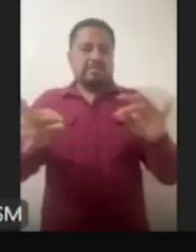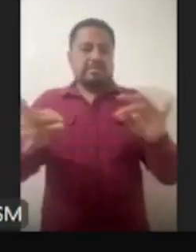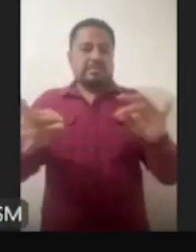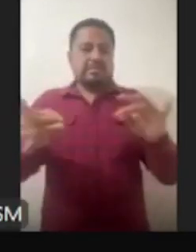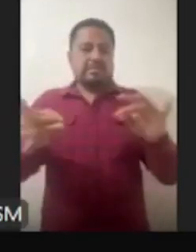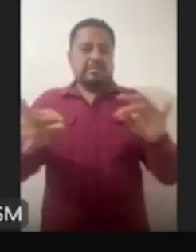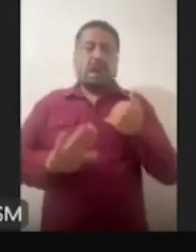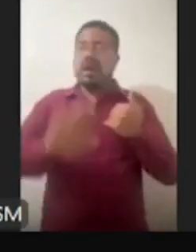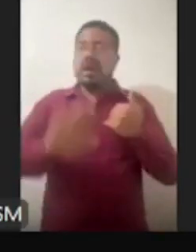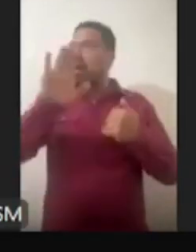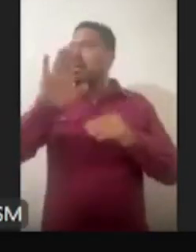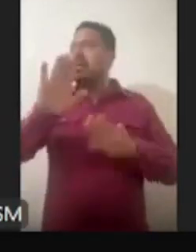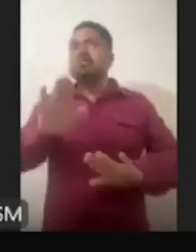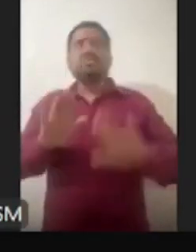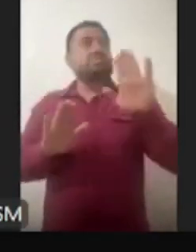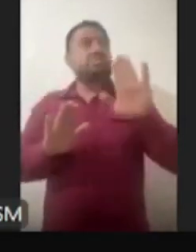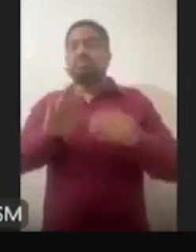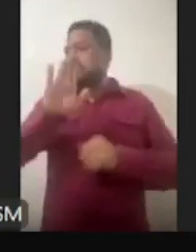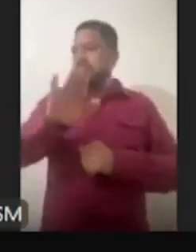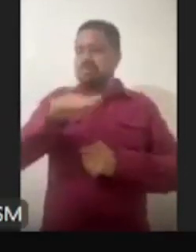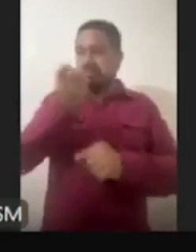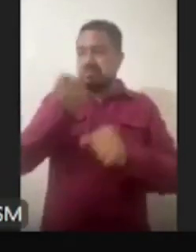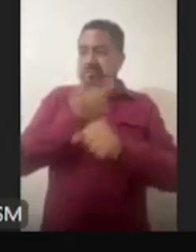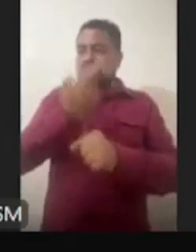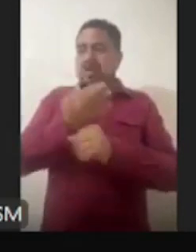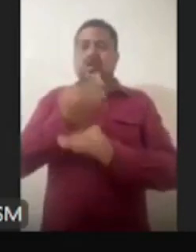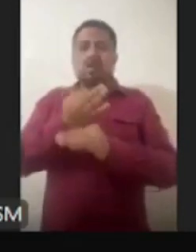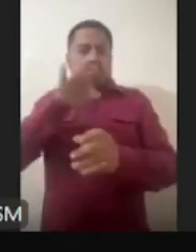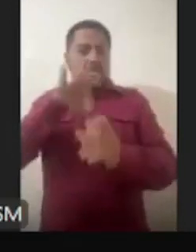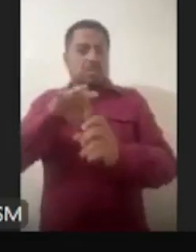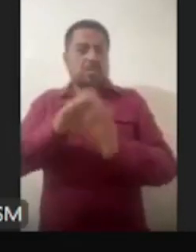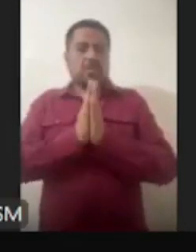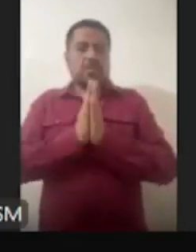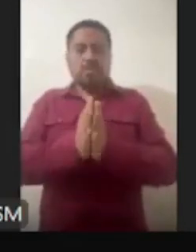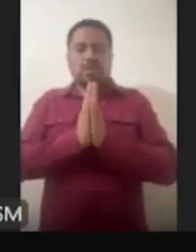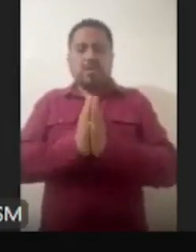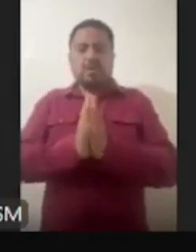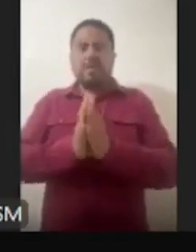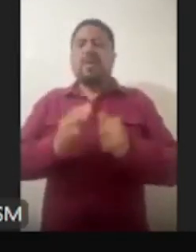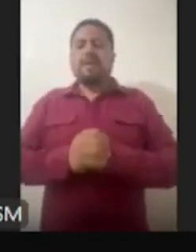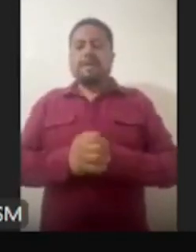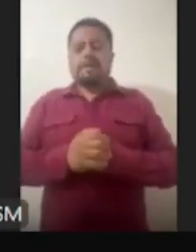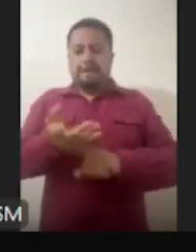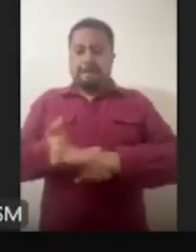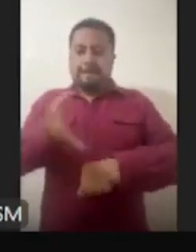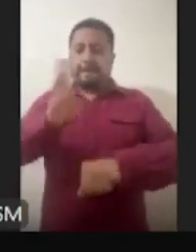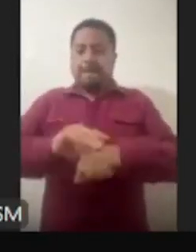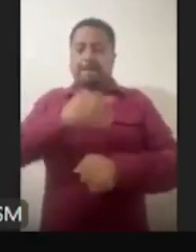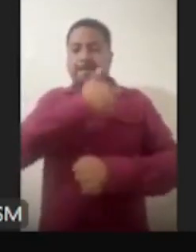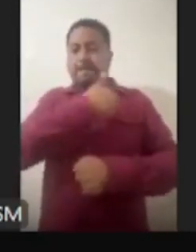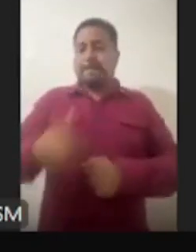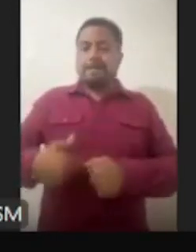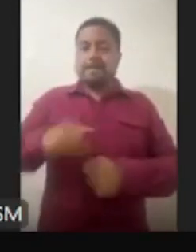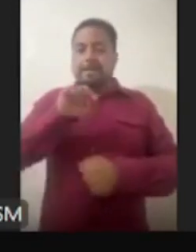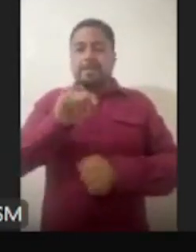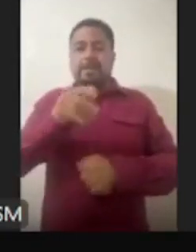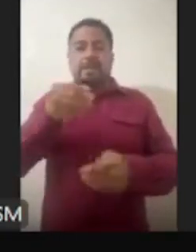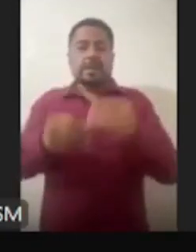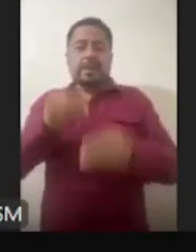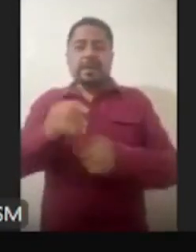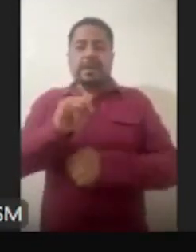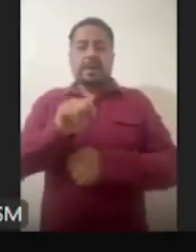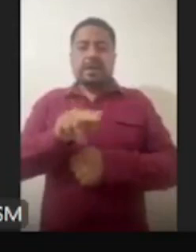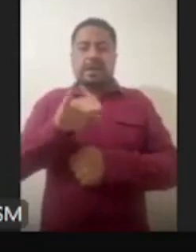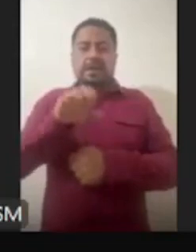comentarios al respecto, secretario, tome la votación, por favor. Con su autorización, magistrada presidenta, magistrado José Inés Betancur Salgado. Con